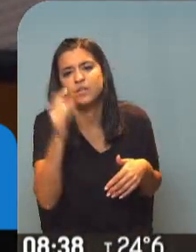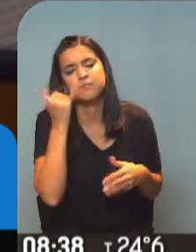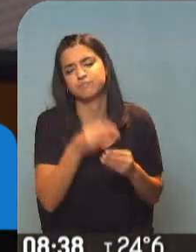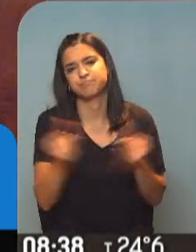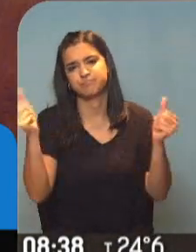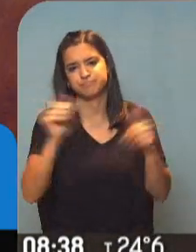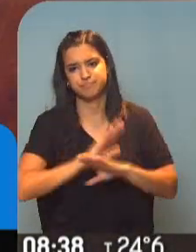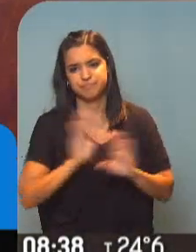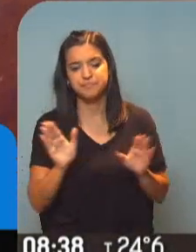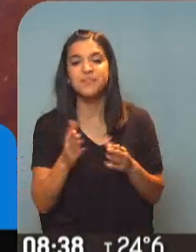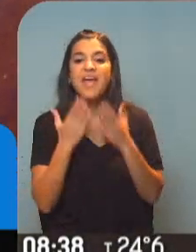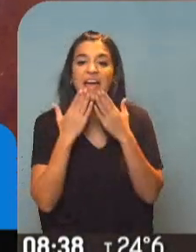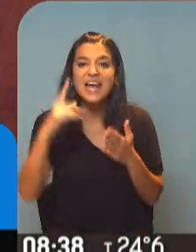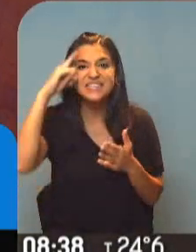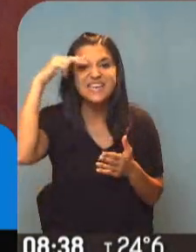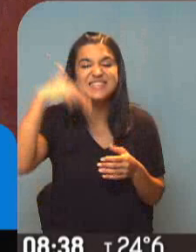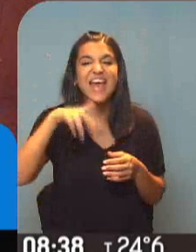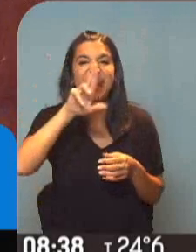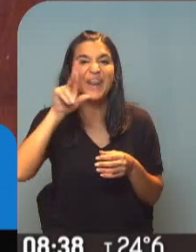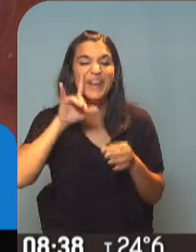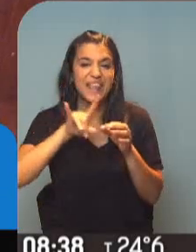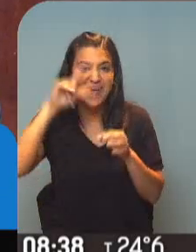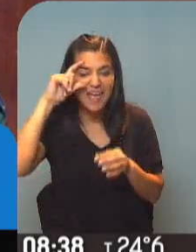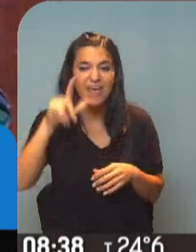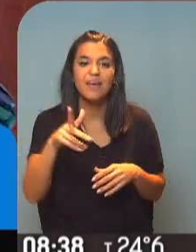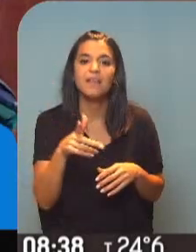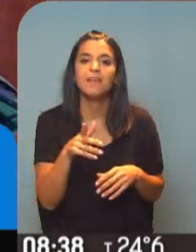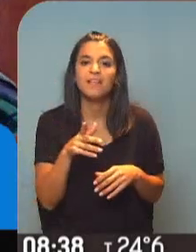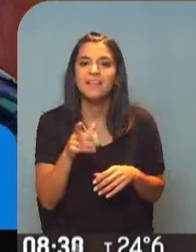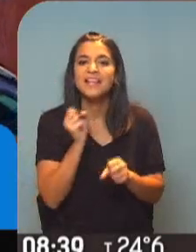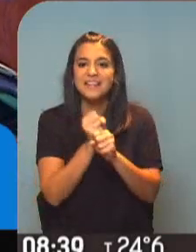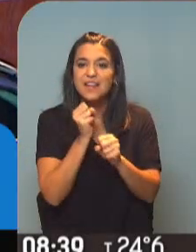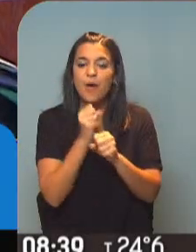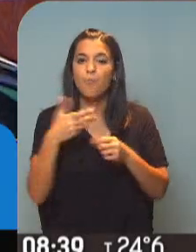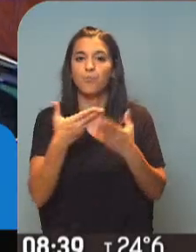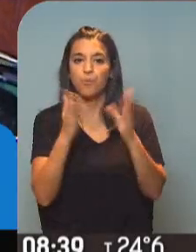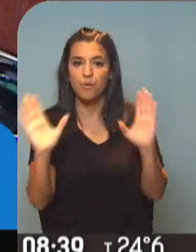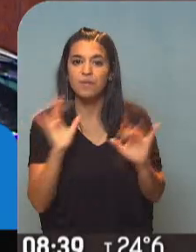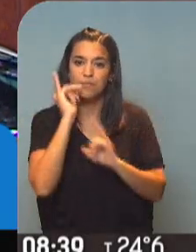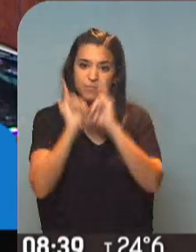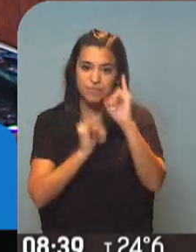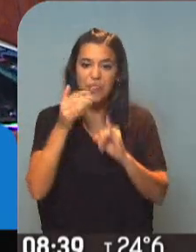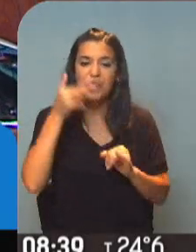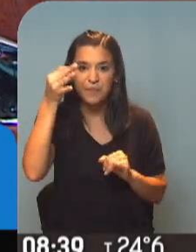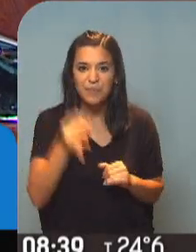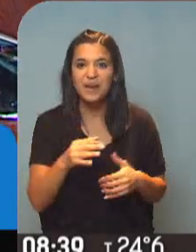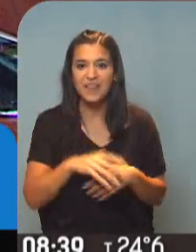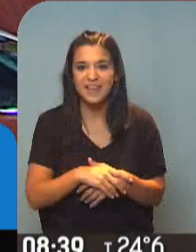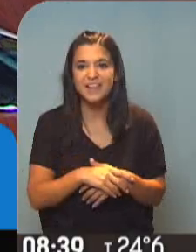como idea gracias a enrique tantos años de función pública y esto es lo que te permite desplazarte de verdad